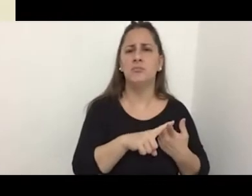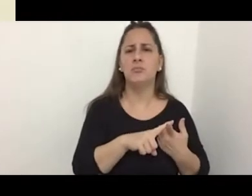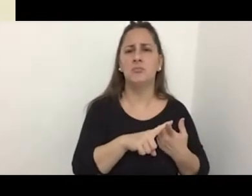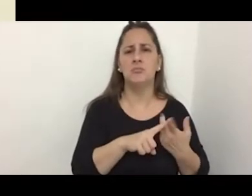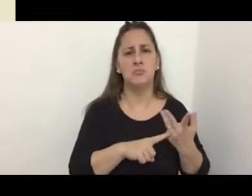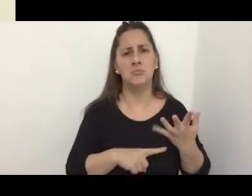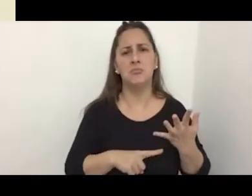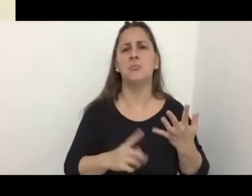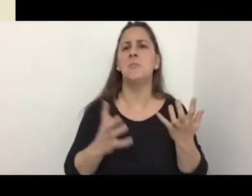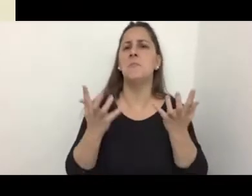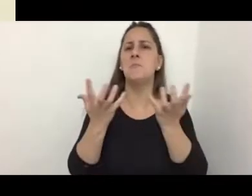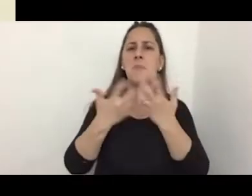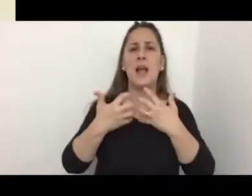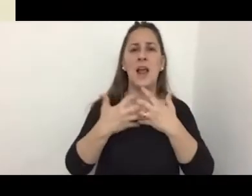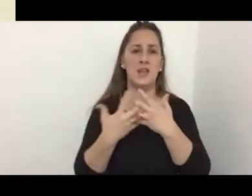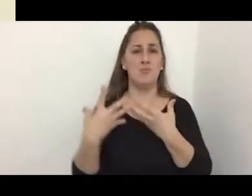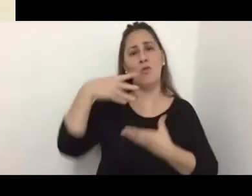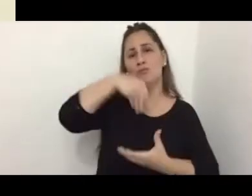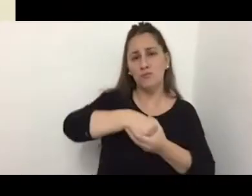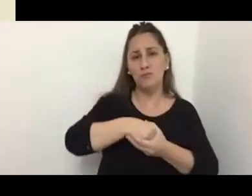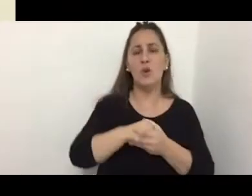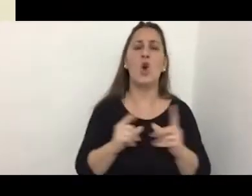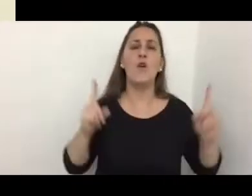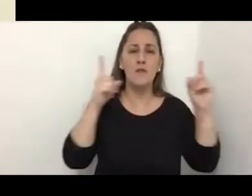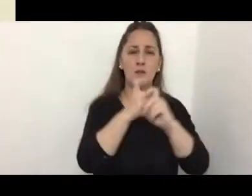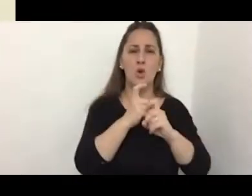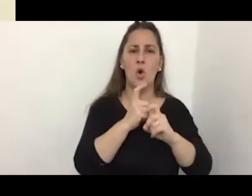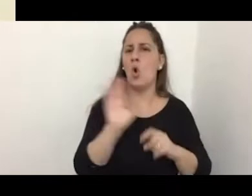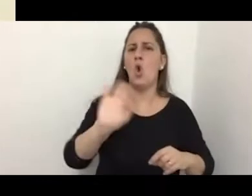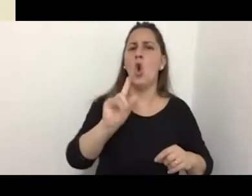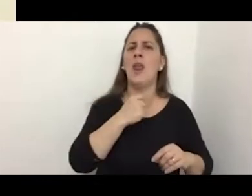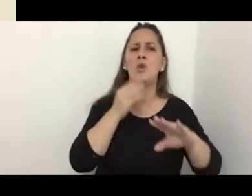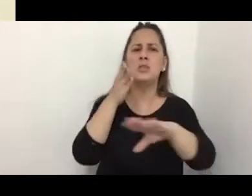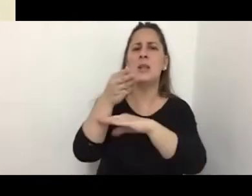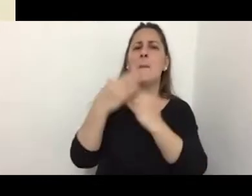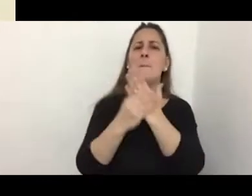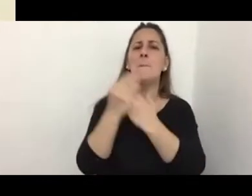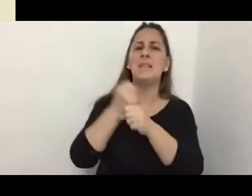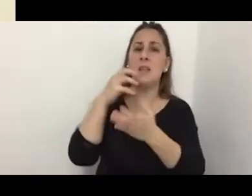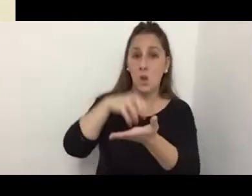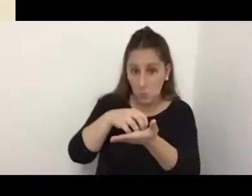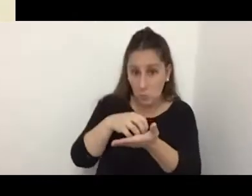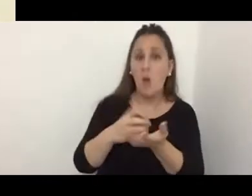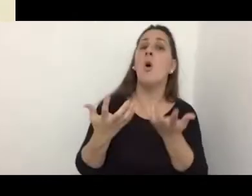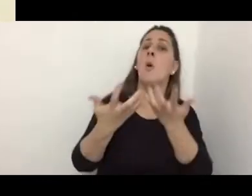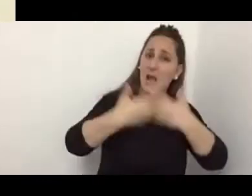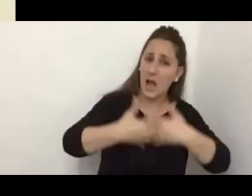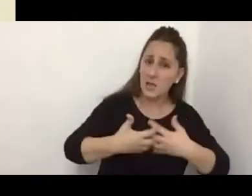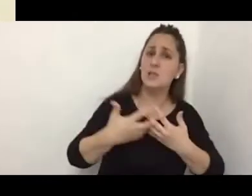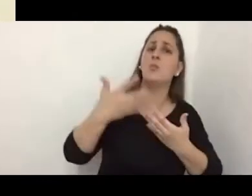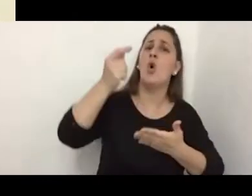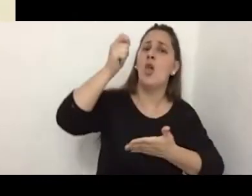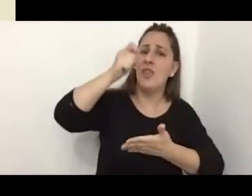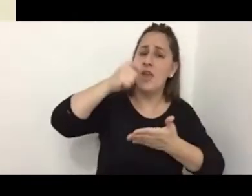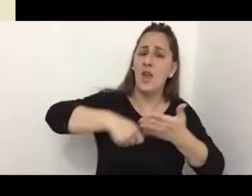Mecanismos de autocomposición de conflictos, ¿no? Muchas veces dicen, ay, no queremos ir al ministerio. Bueno, establezcan un mecanismo en el convenio colectivo si no quieren ir al